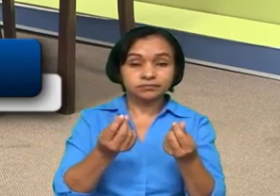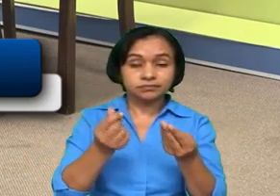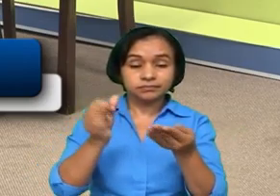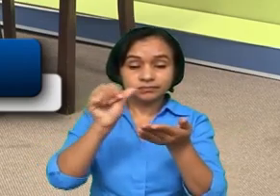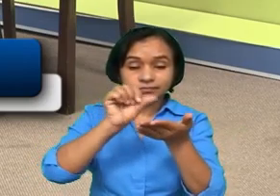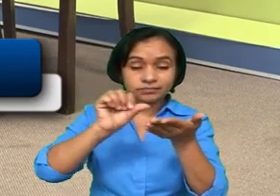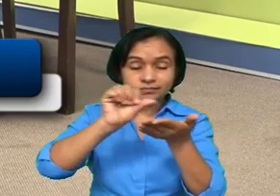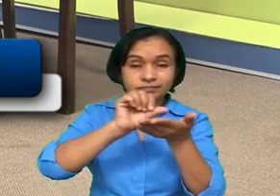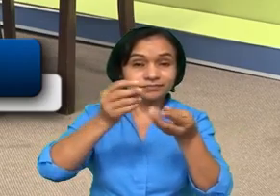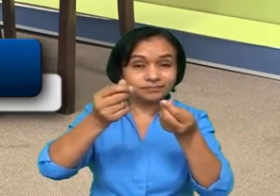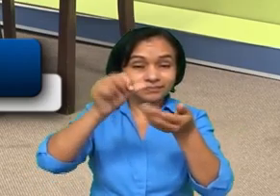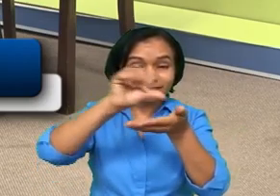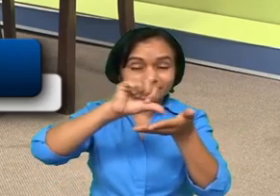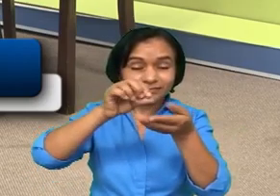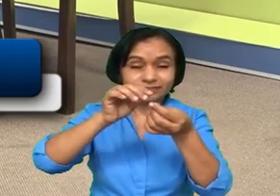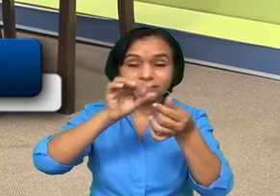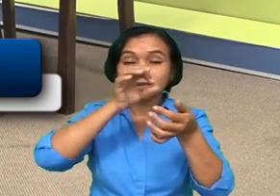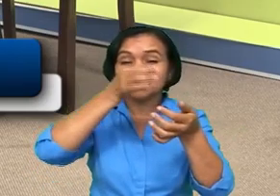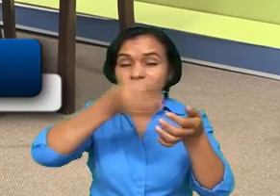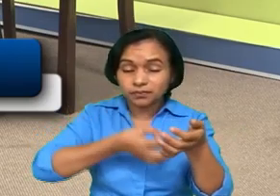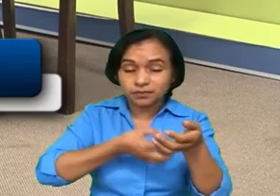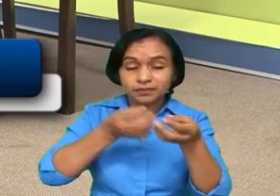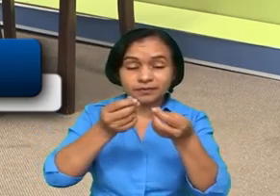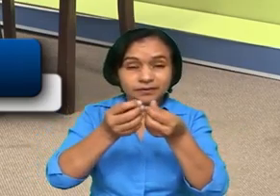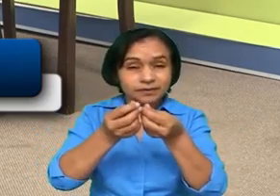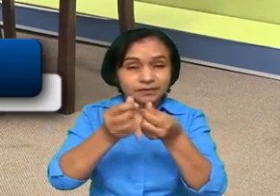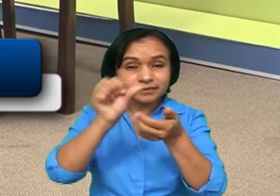de que hace que